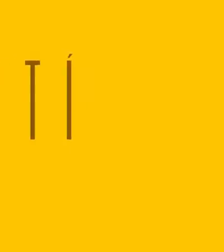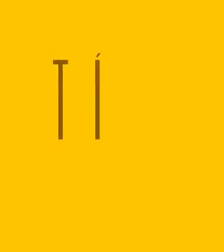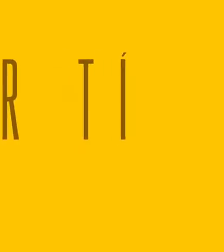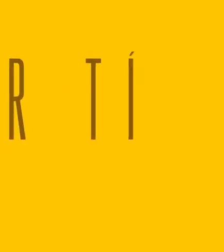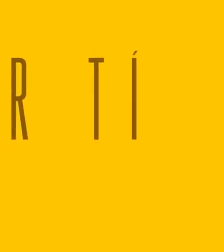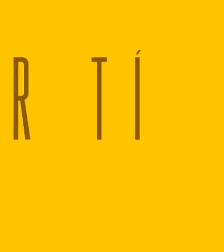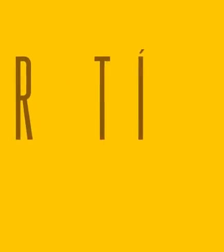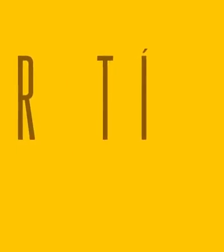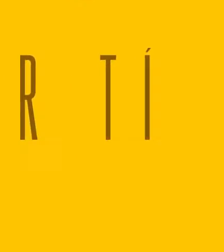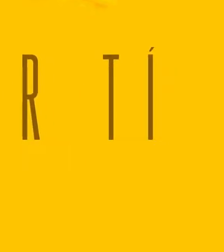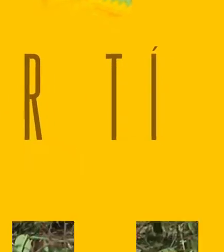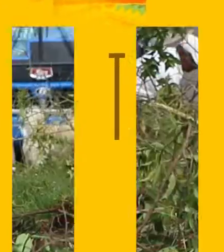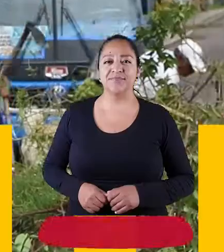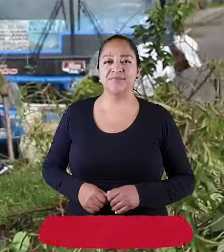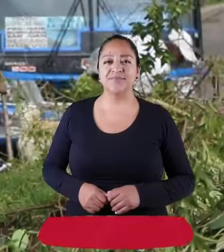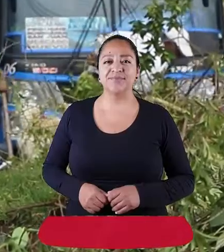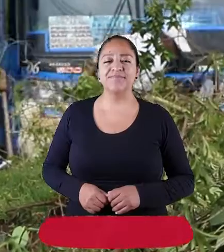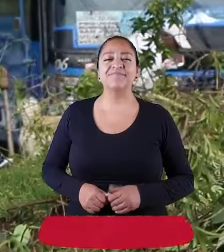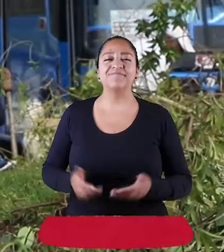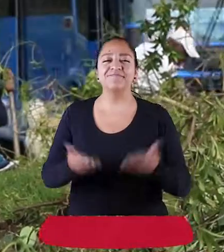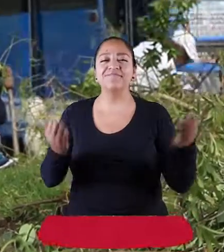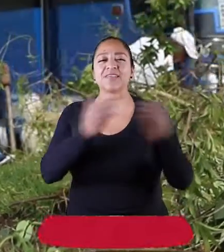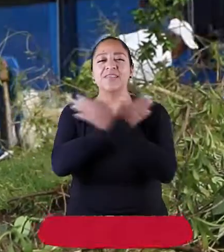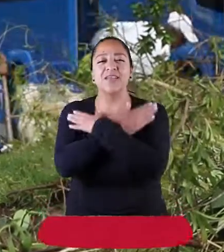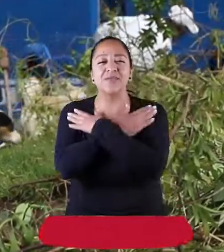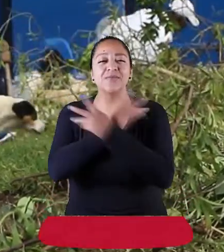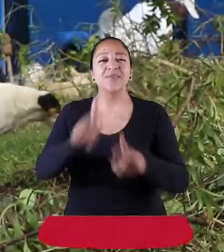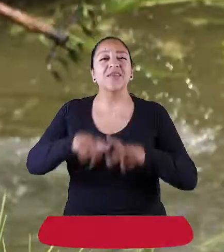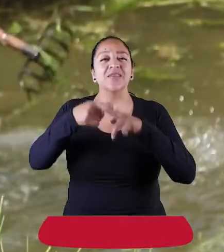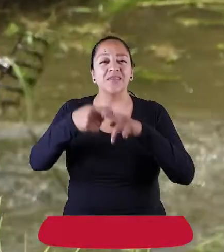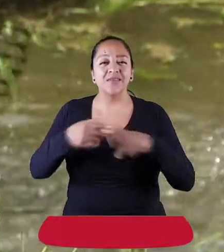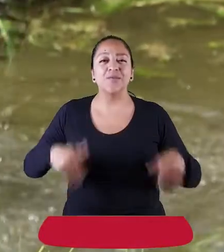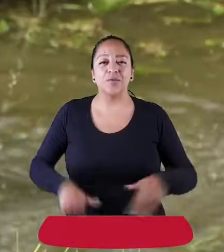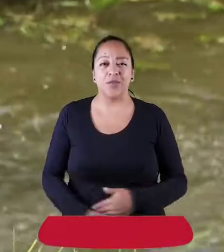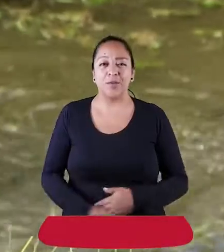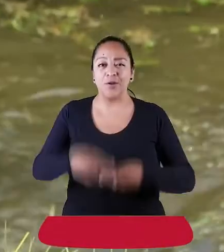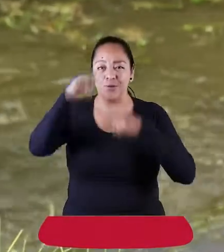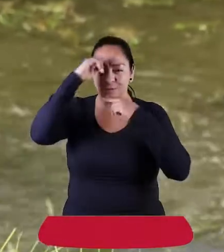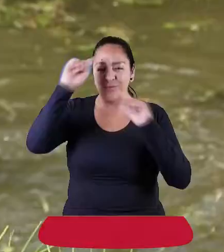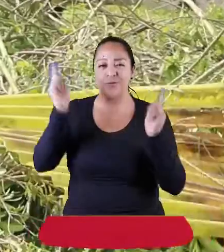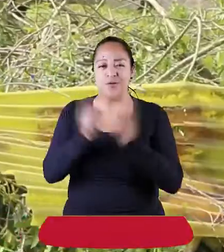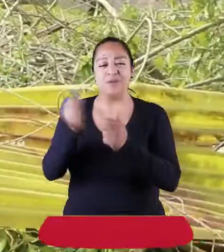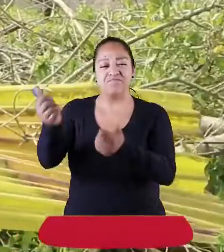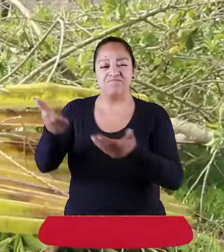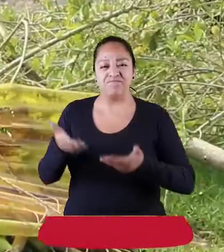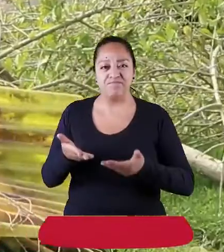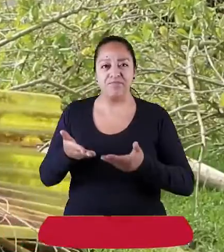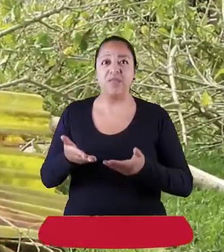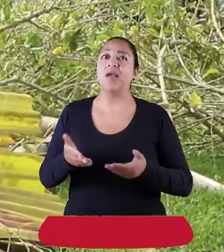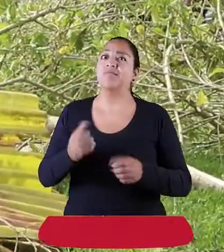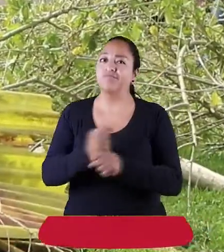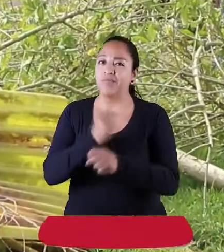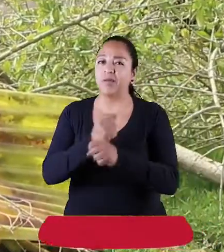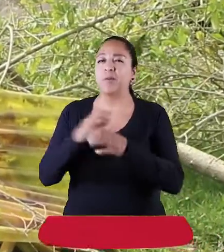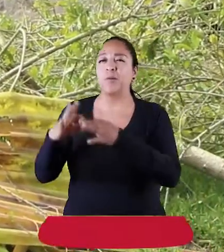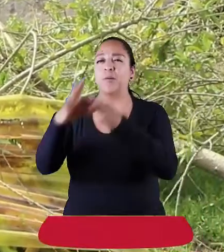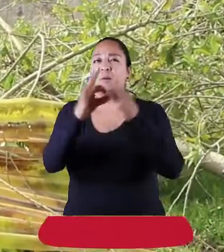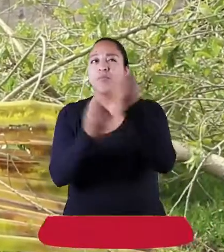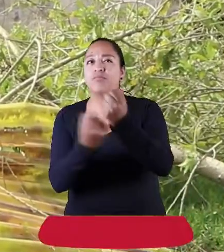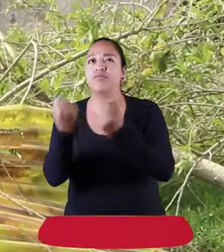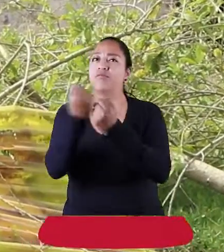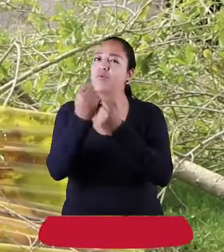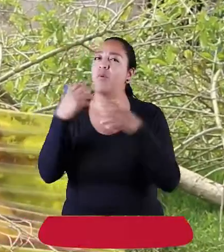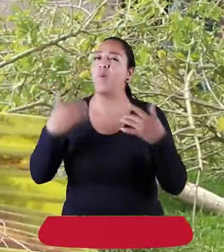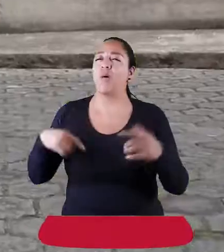vivo por ti. Saludos cordiales, iniciamos Otavalo informa. Bienvenidos. Las mingas son una práctica milenaria